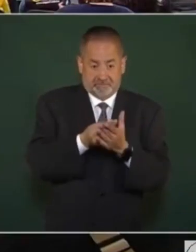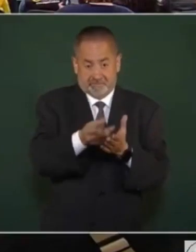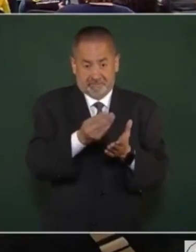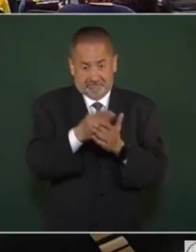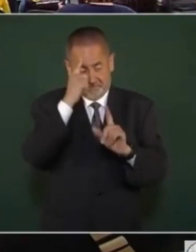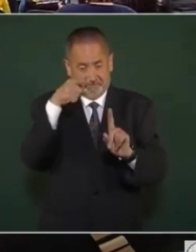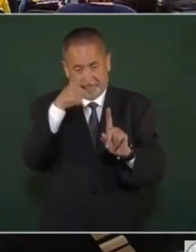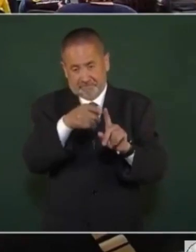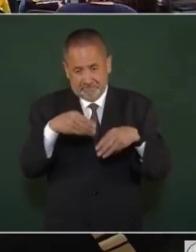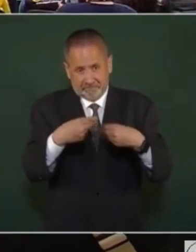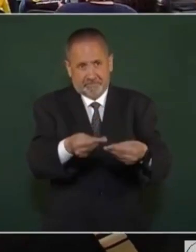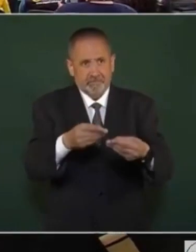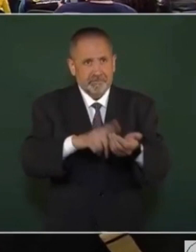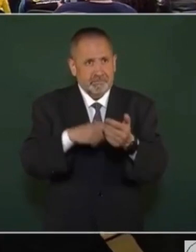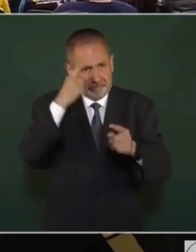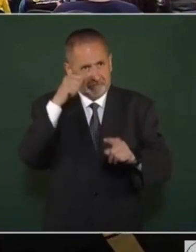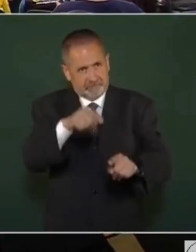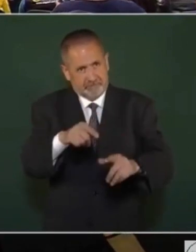Entonces,